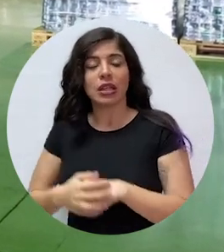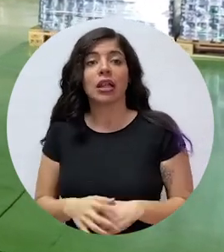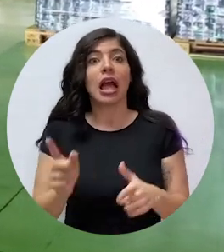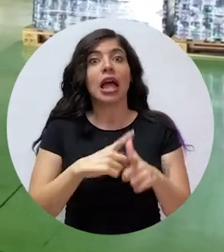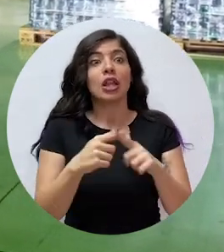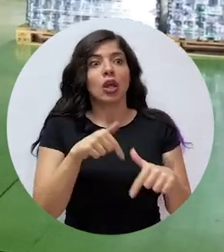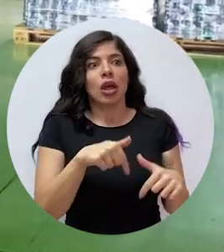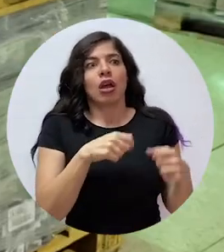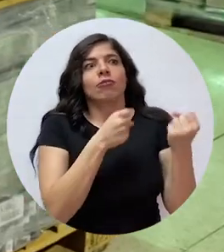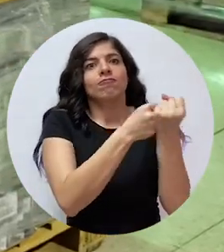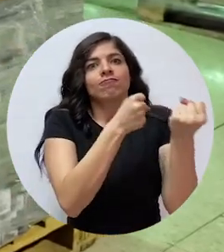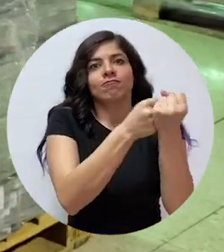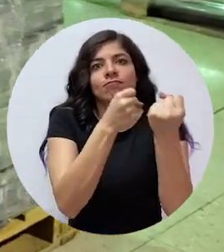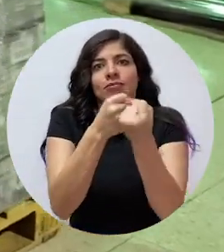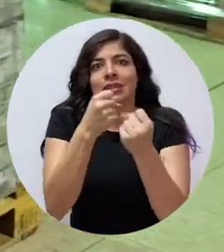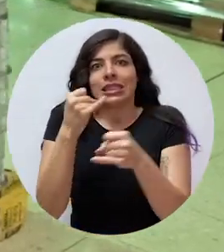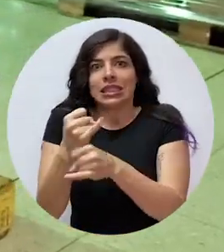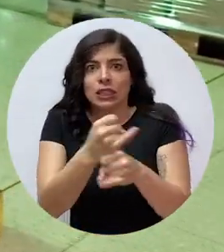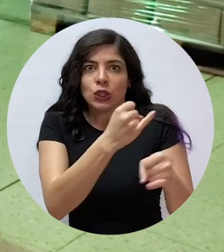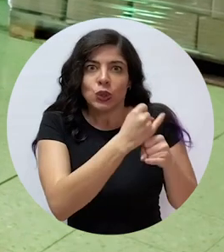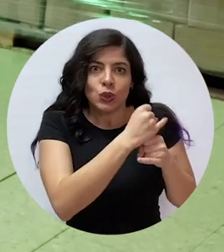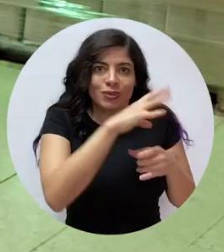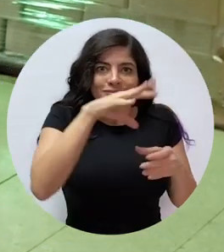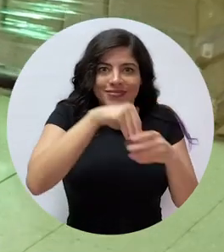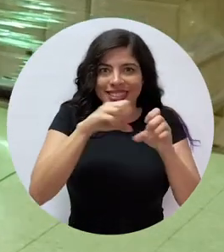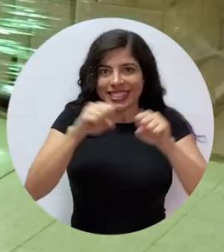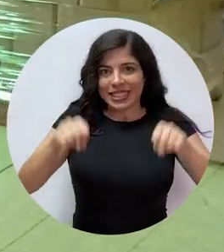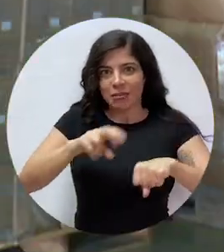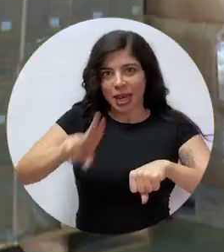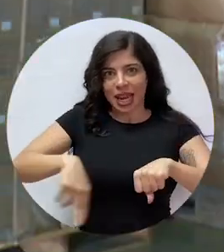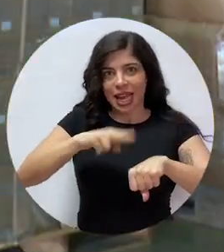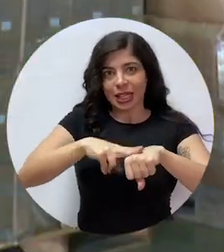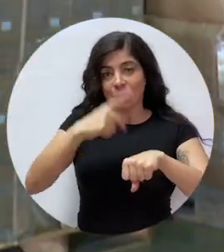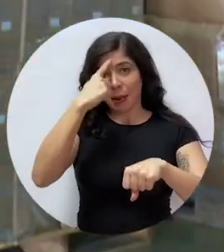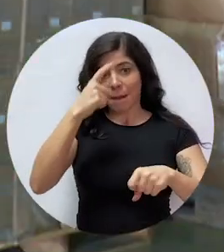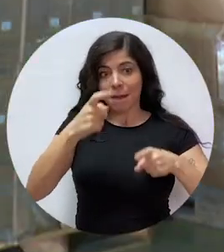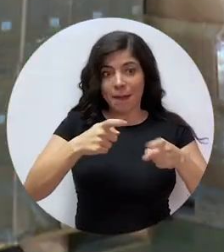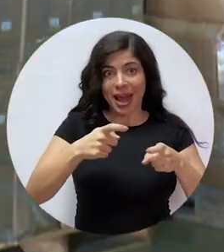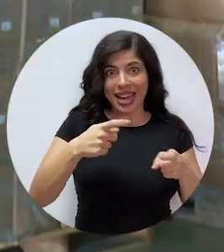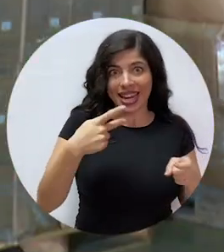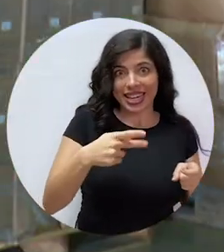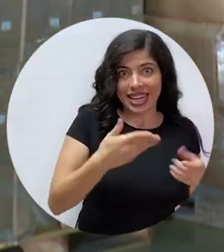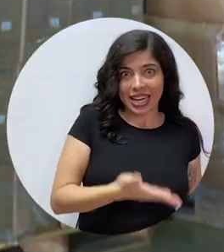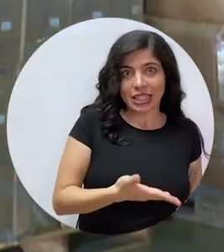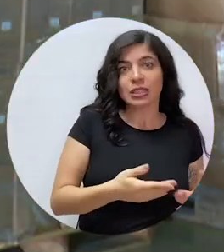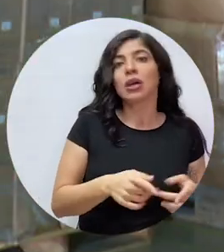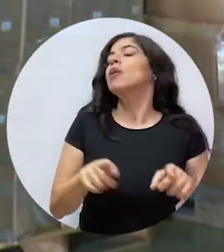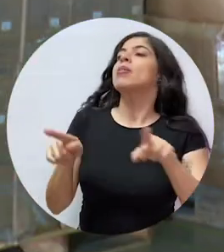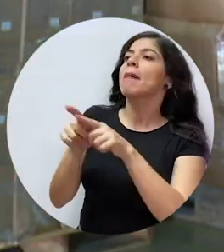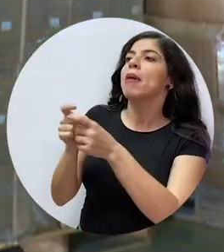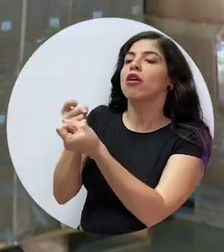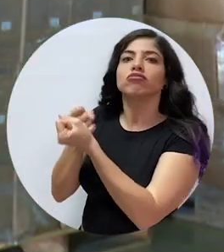COVID. Entonces damos apoyo a todas las instituciones que conforman el Sistema Nacional de la Gestión del Riesgo